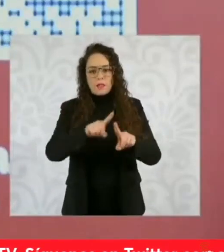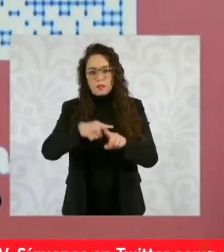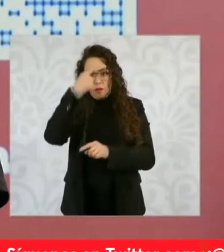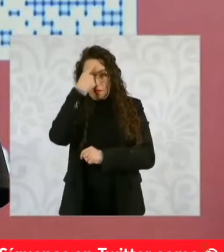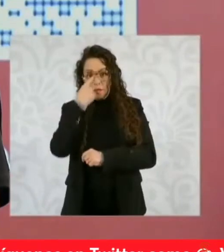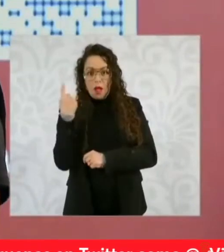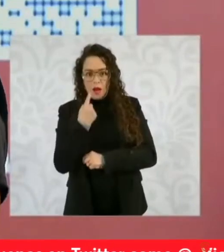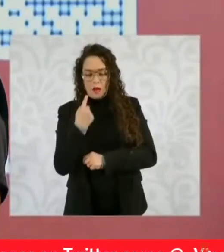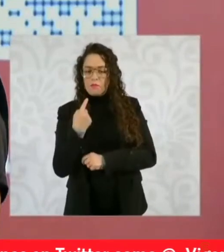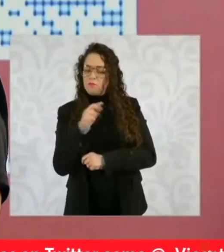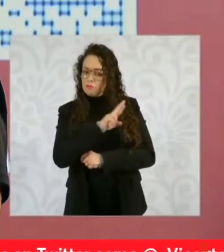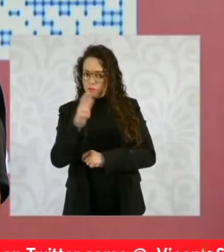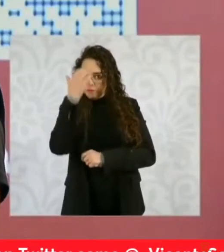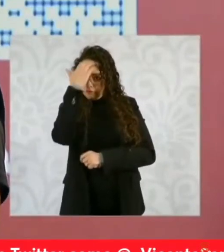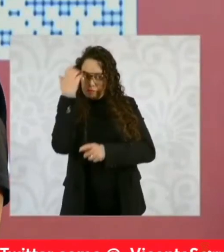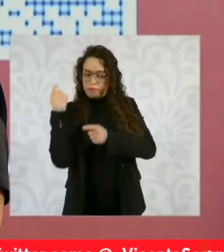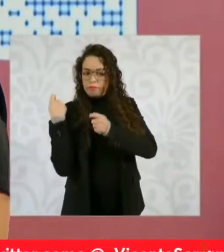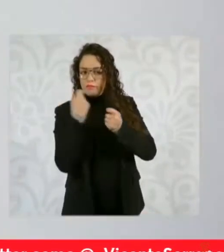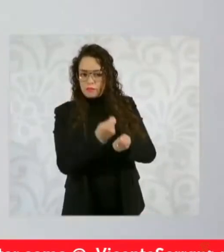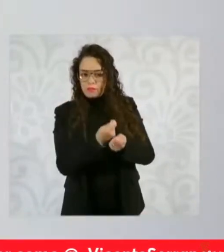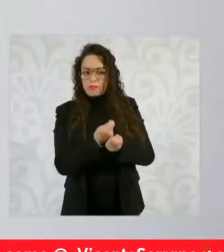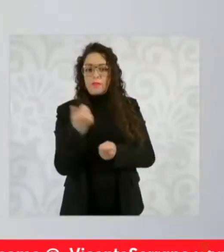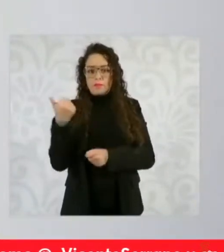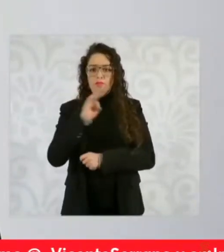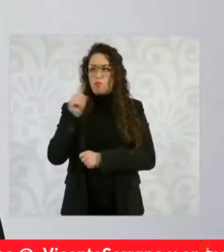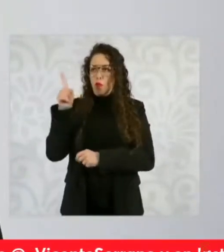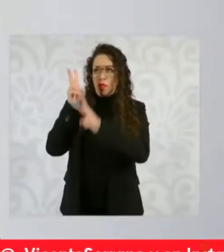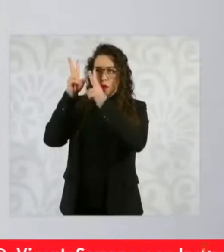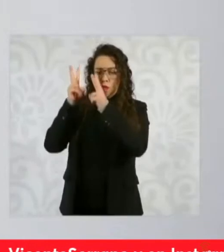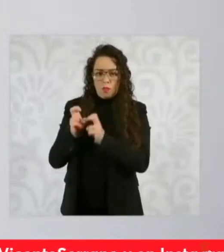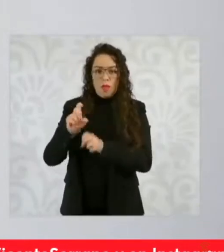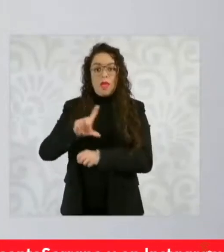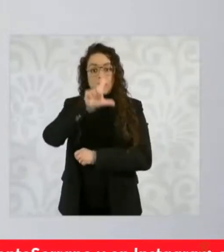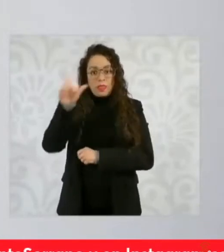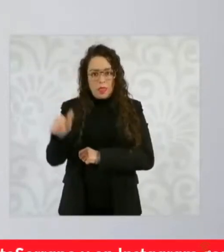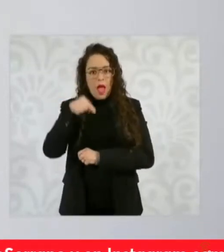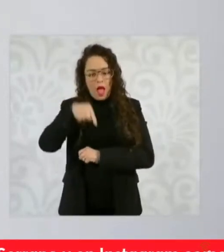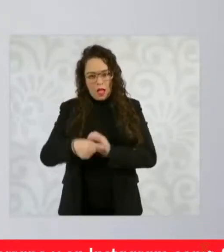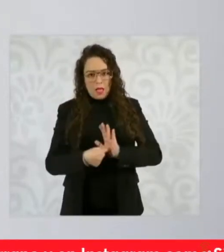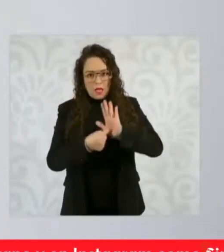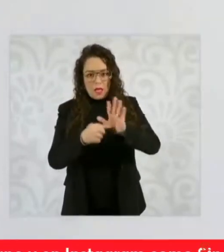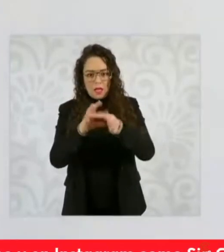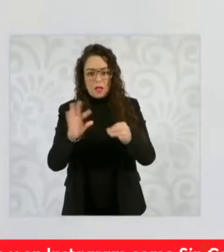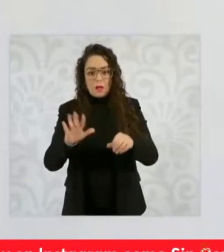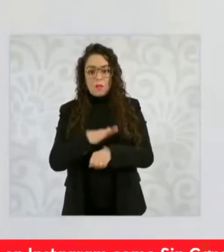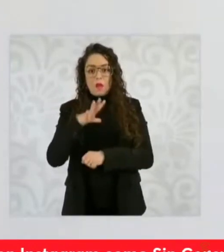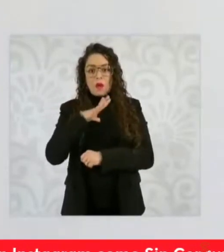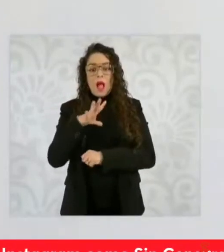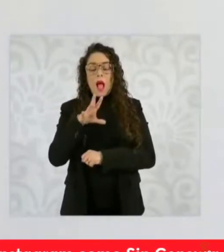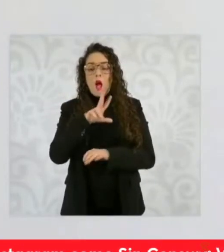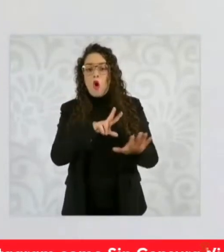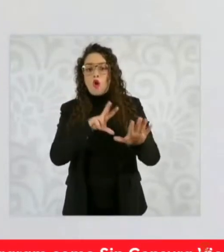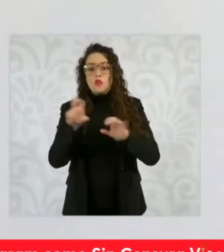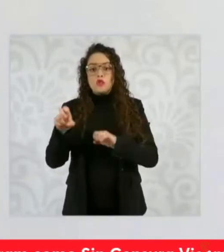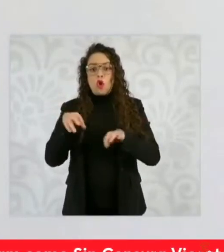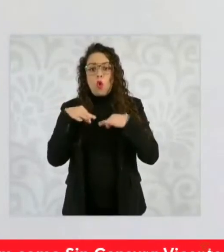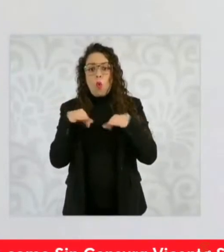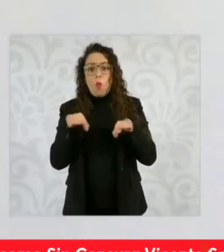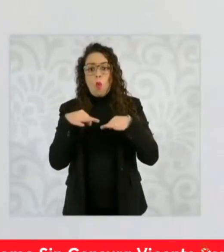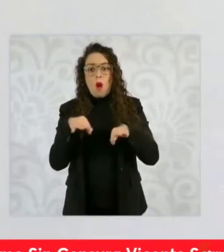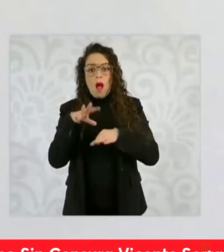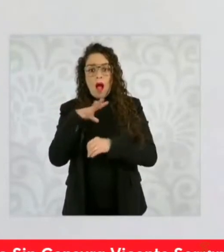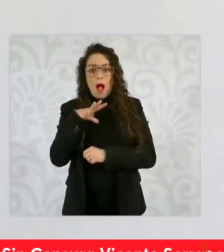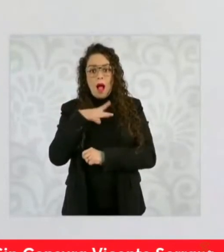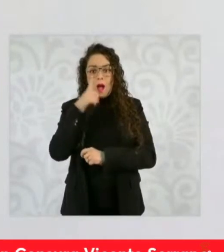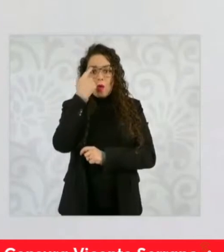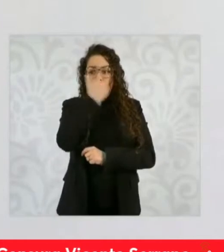descarga, vamos a también hablar más adelante de él, porque son casi 800 hojas lo que comprende el archivo